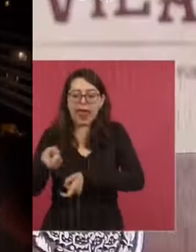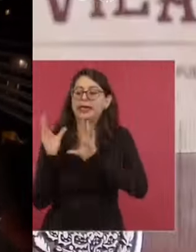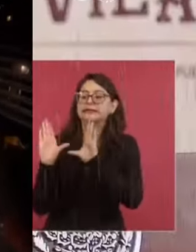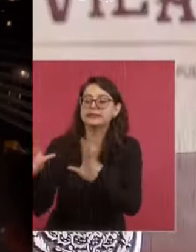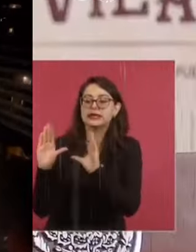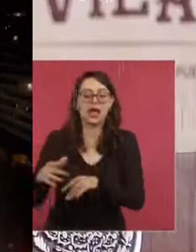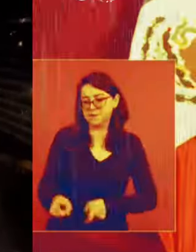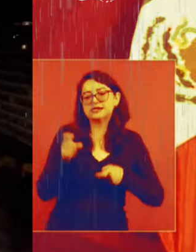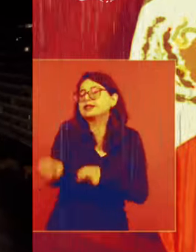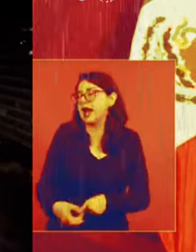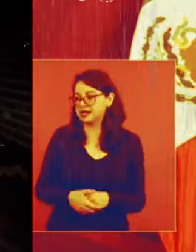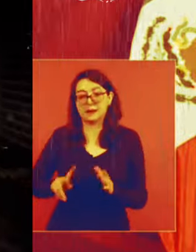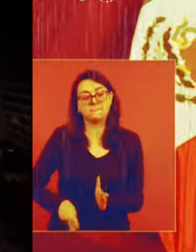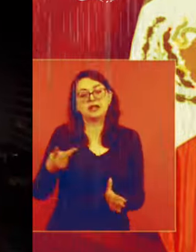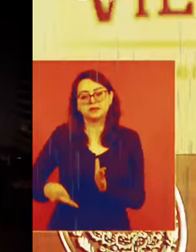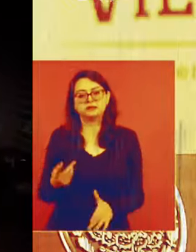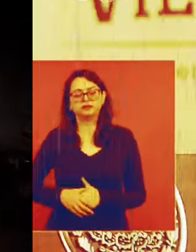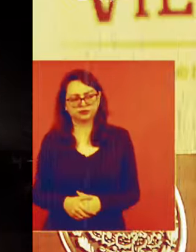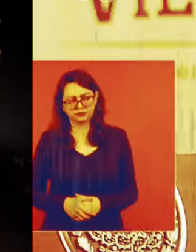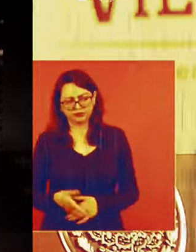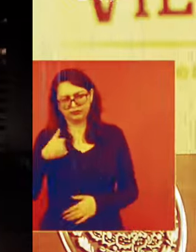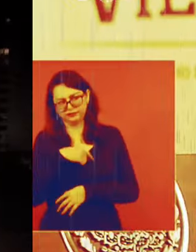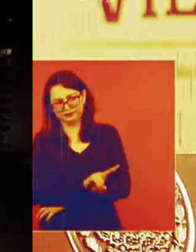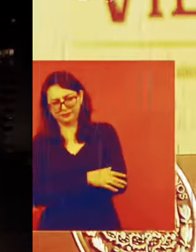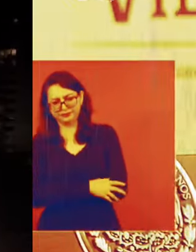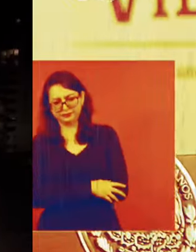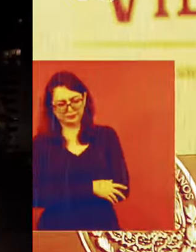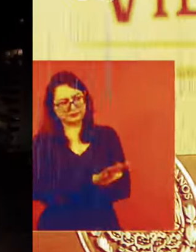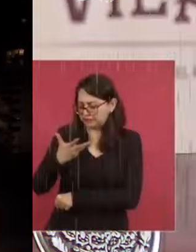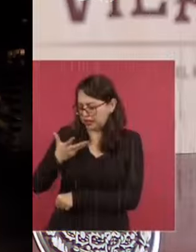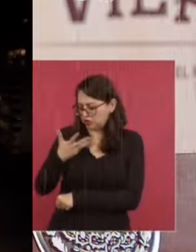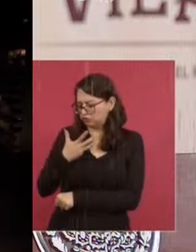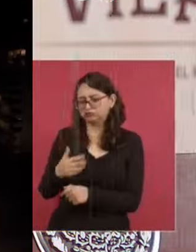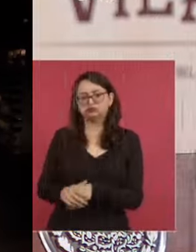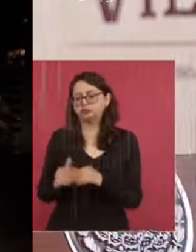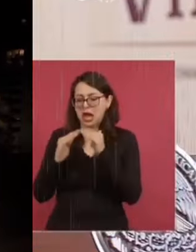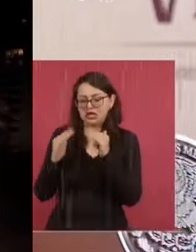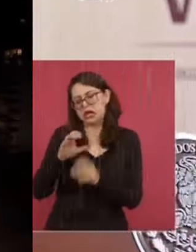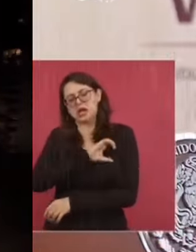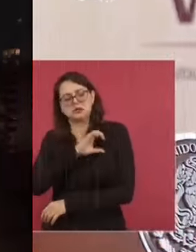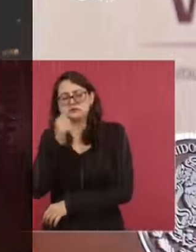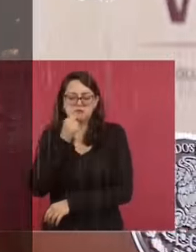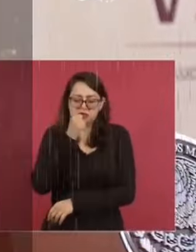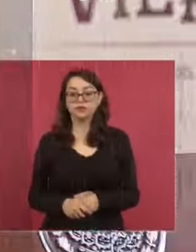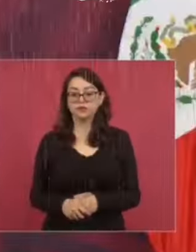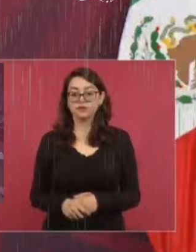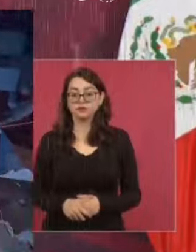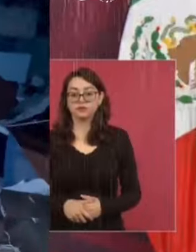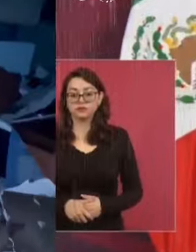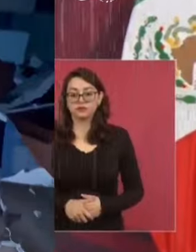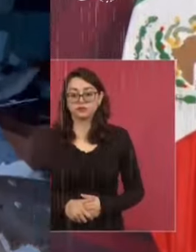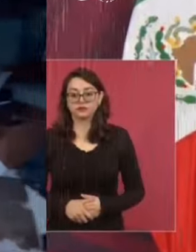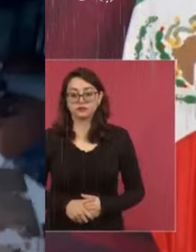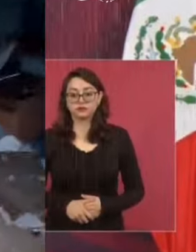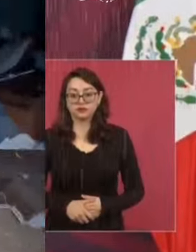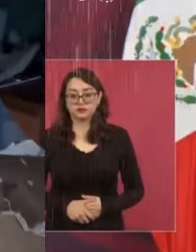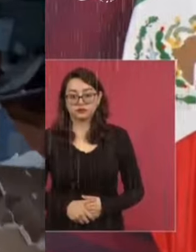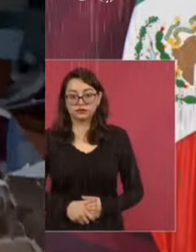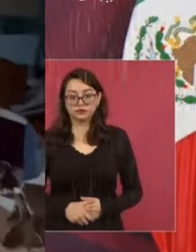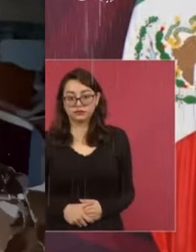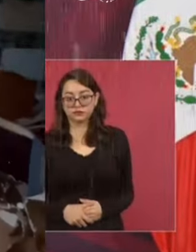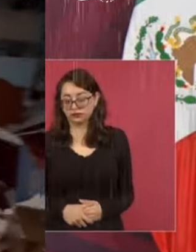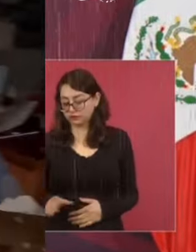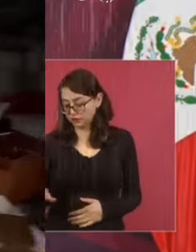agua. Pues una vez dije, a ver, si uno tiene una mascota, un gatito, ¿sí?, un perrito, ni modo que le digas, ¿no?